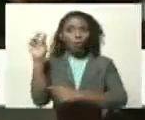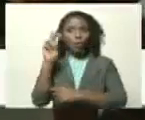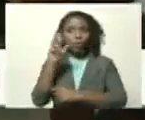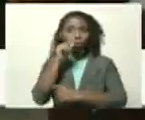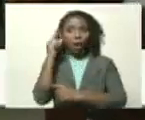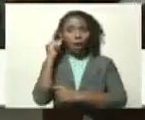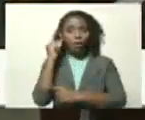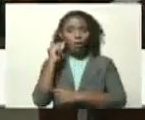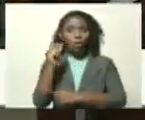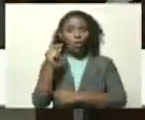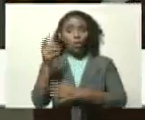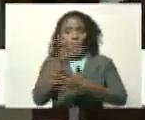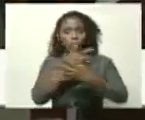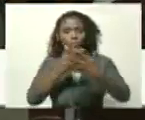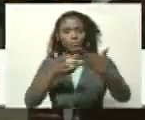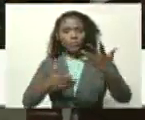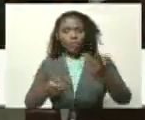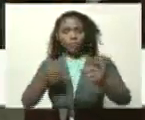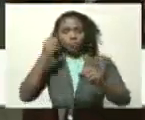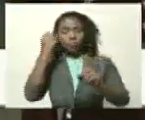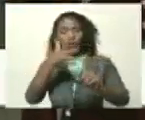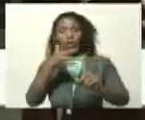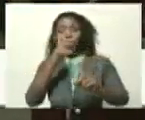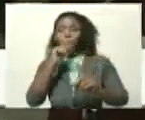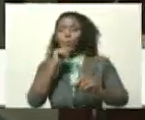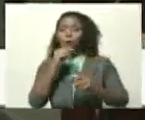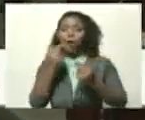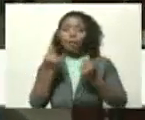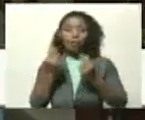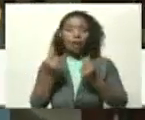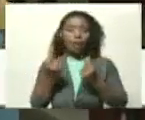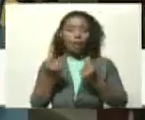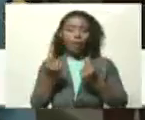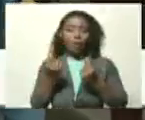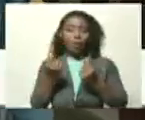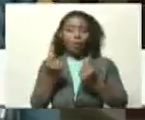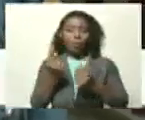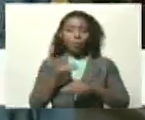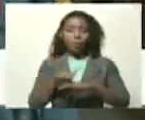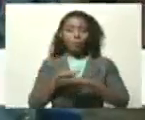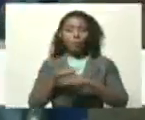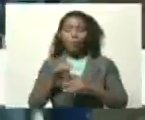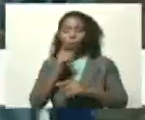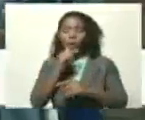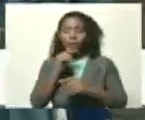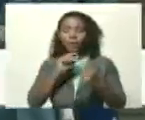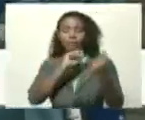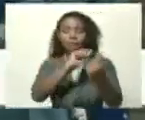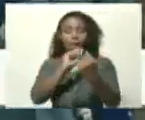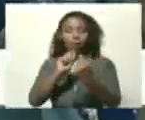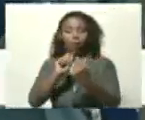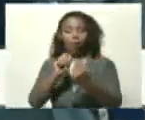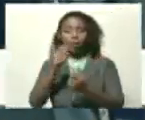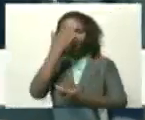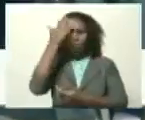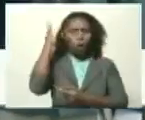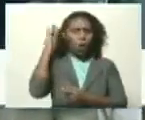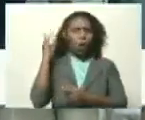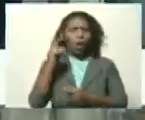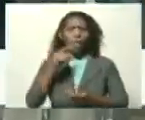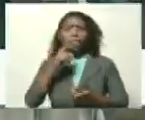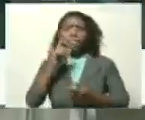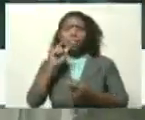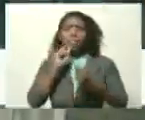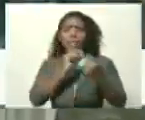venezolanos. Y una frase impactante: no hay diálogo con hipocresía. Diálogo con impunidad está